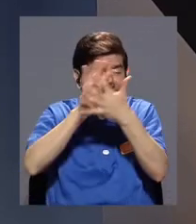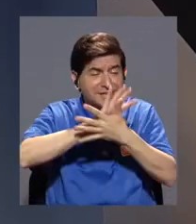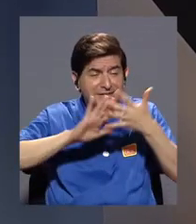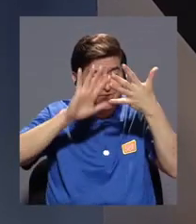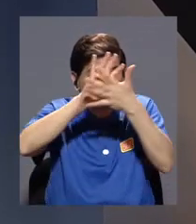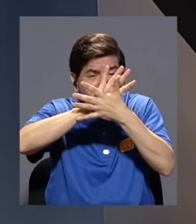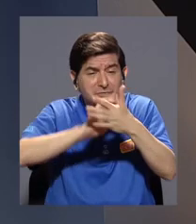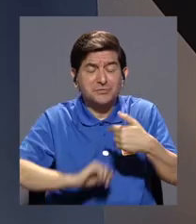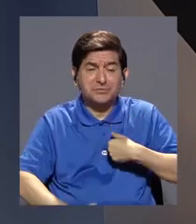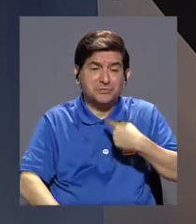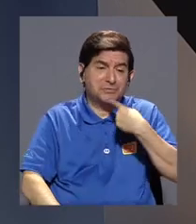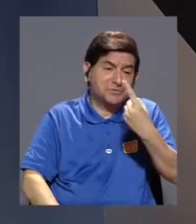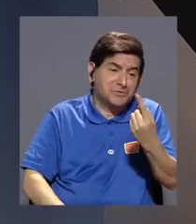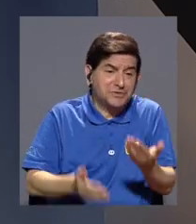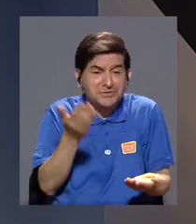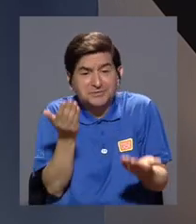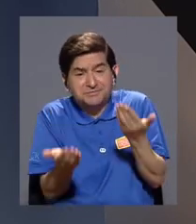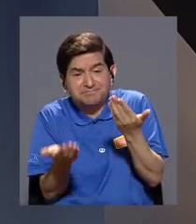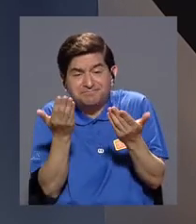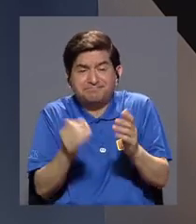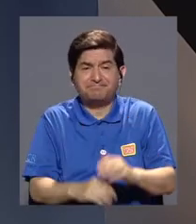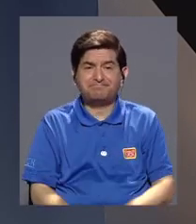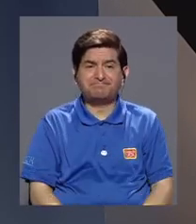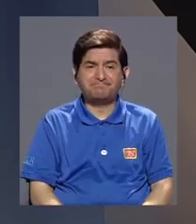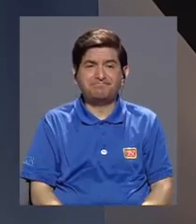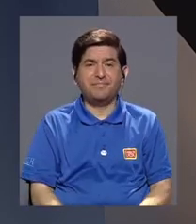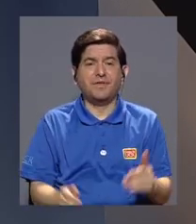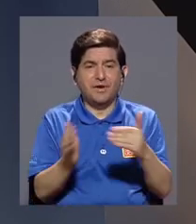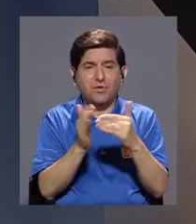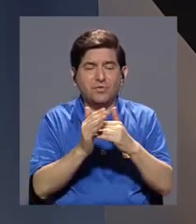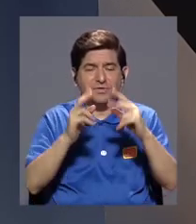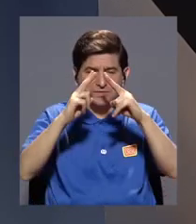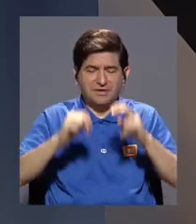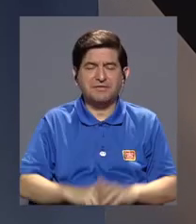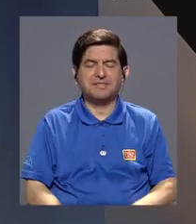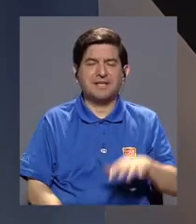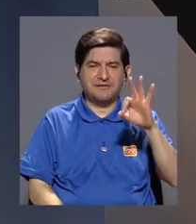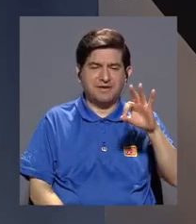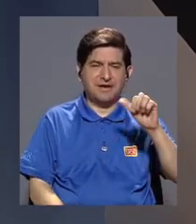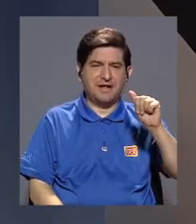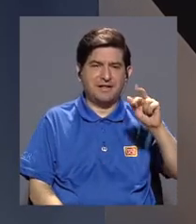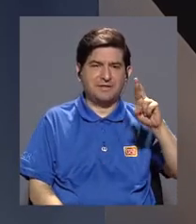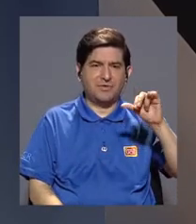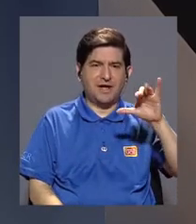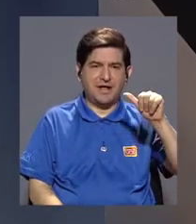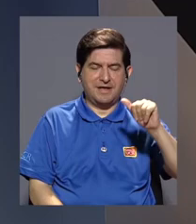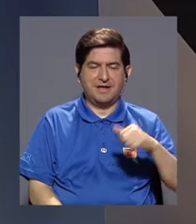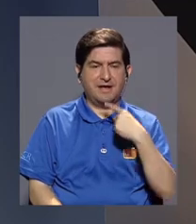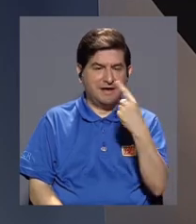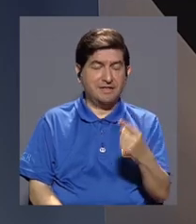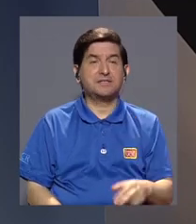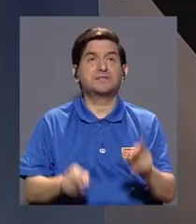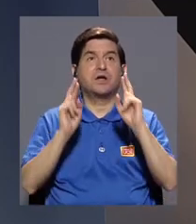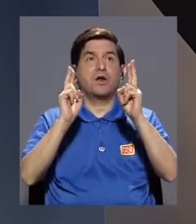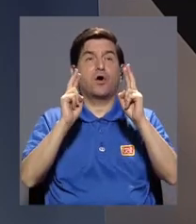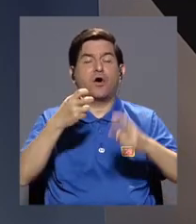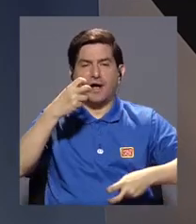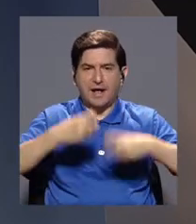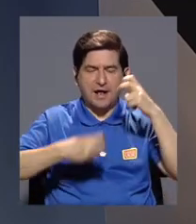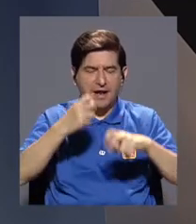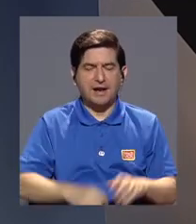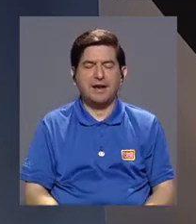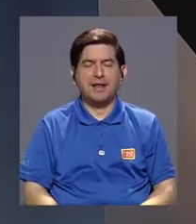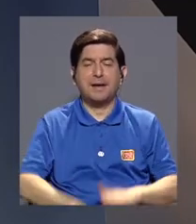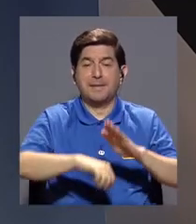caótica, yo diría que tenemos que volver a leer a Fernando Araya cuando él dice que ojalá la crisis